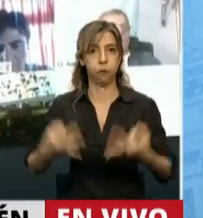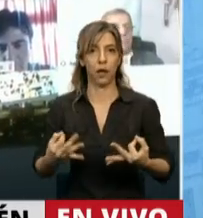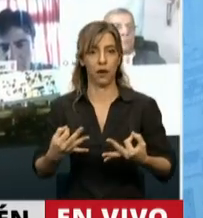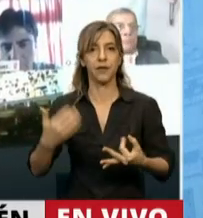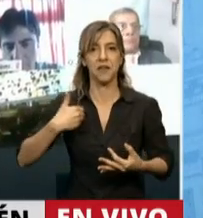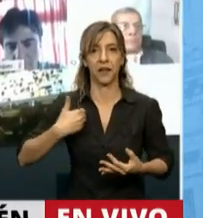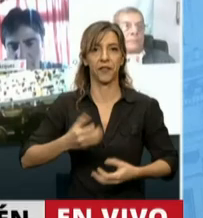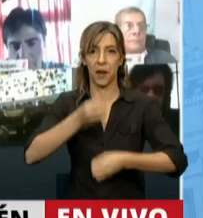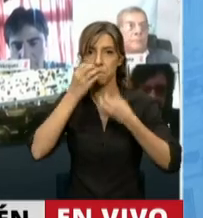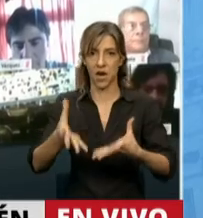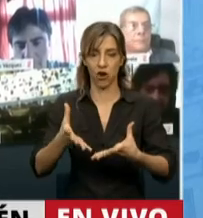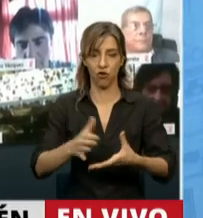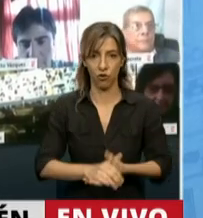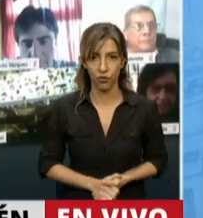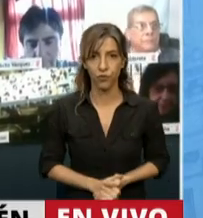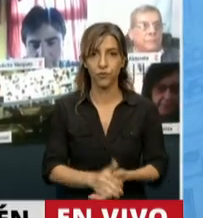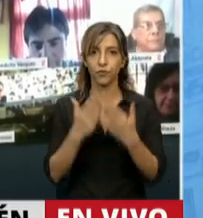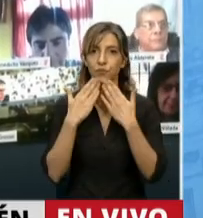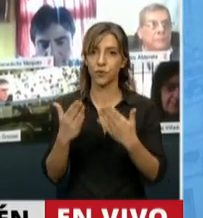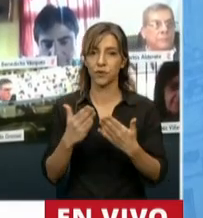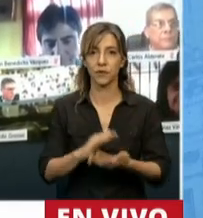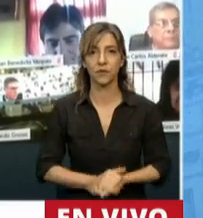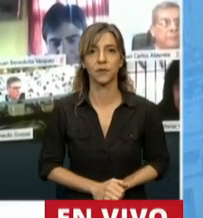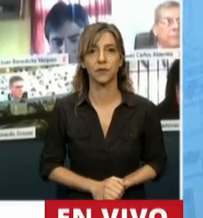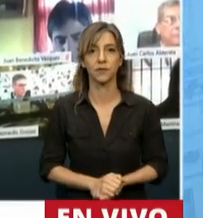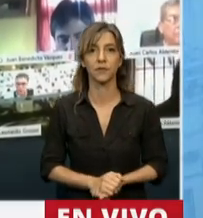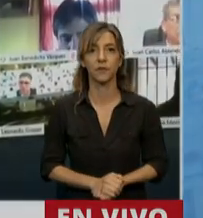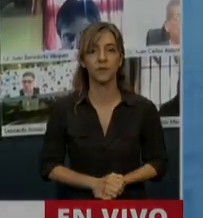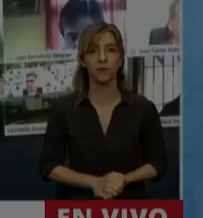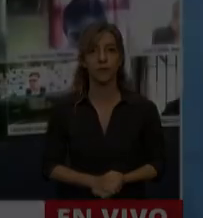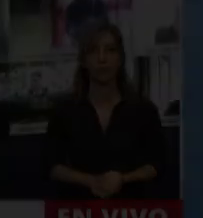querida Argentina. Muchas gracias. Gracias, diputada.